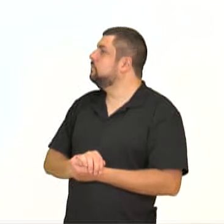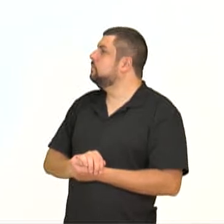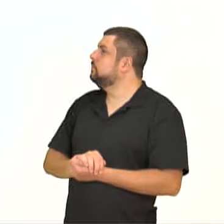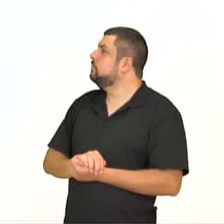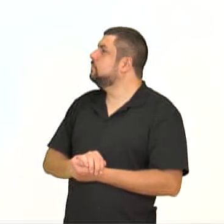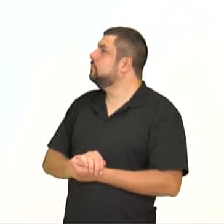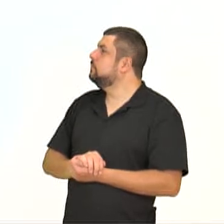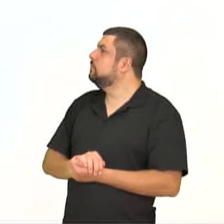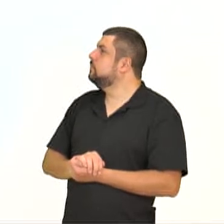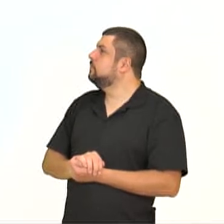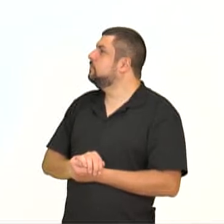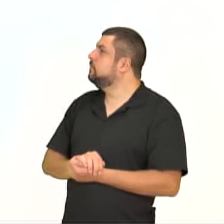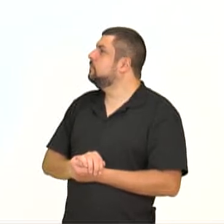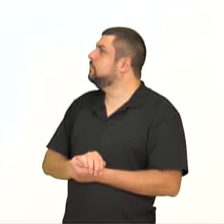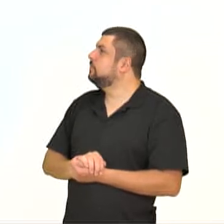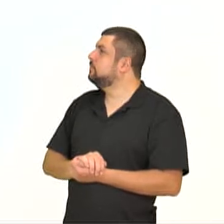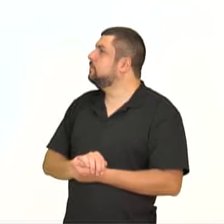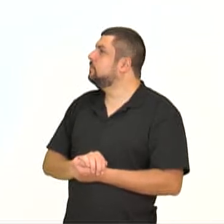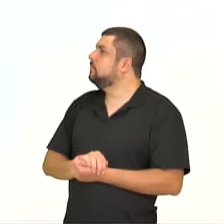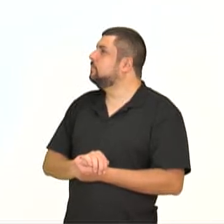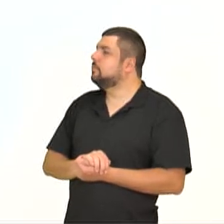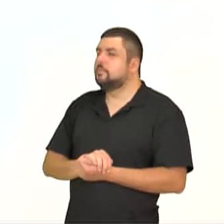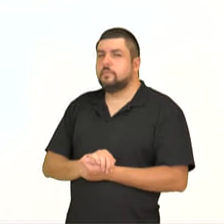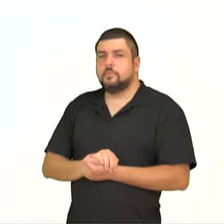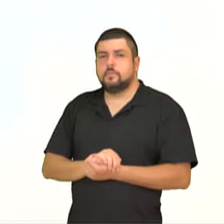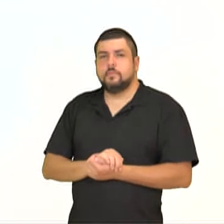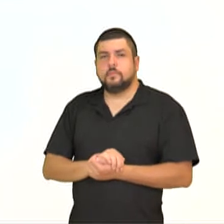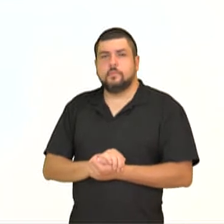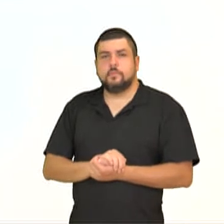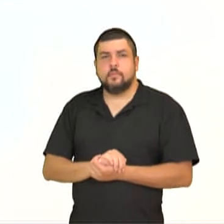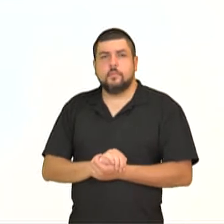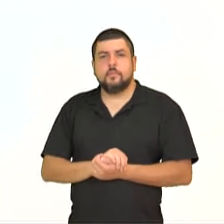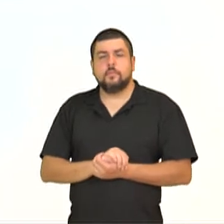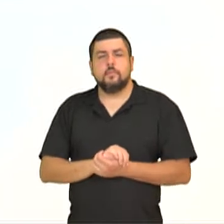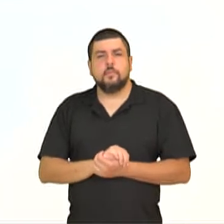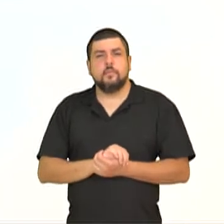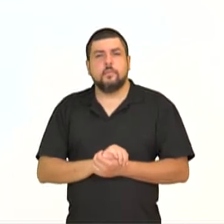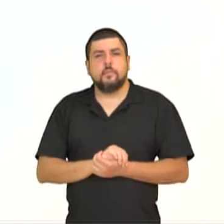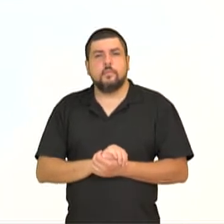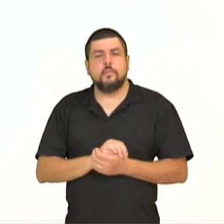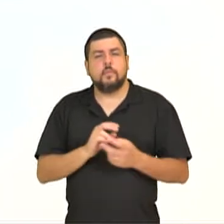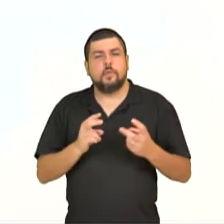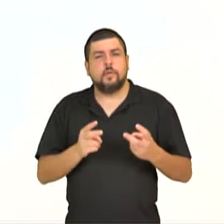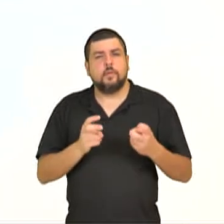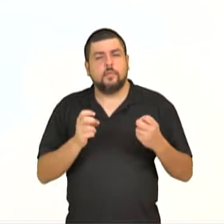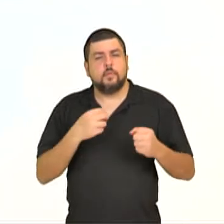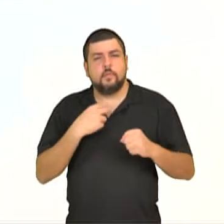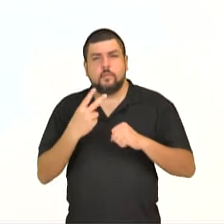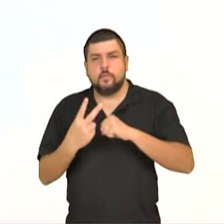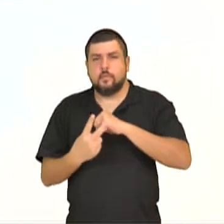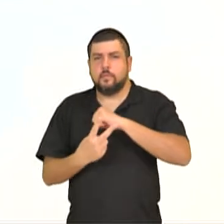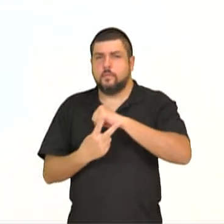condicional simple. Si tuviera tiempo, escribiría un solo verso,